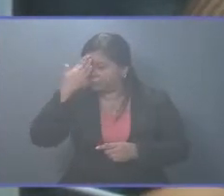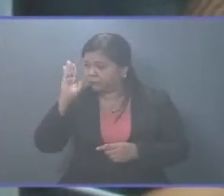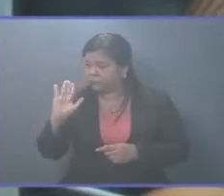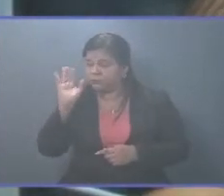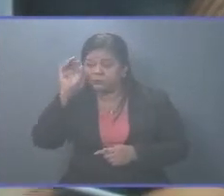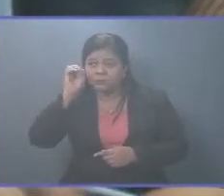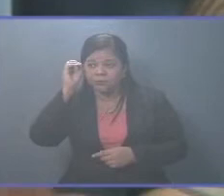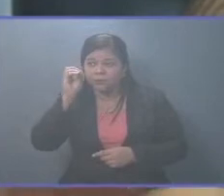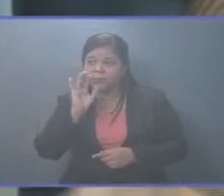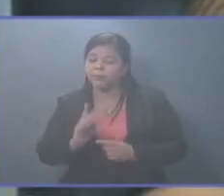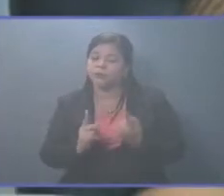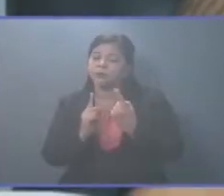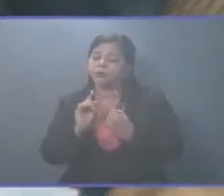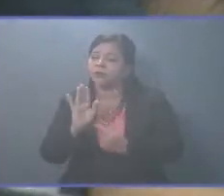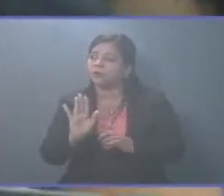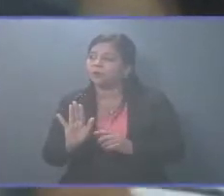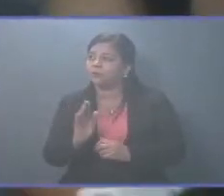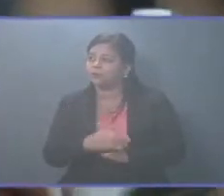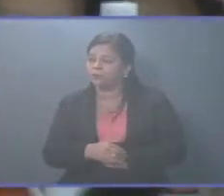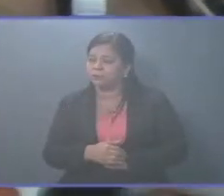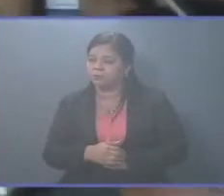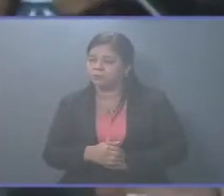ustedes. Doctor Gamero.